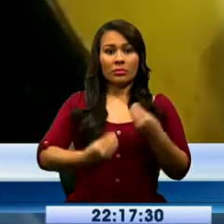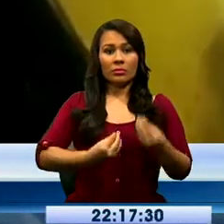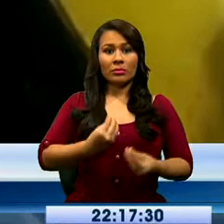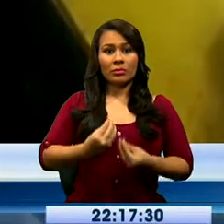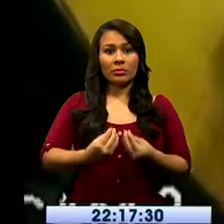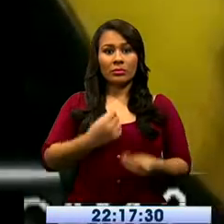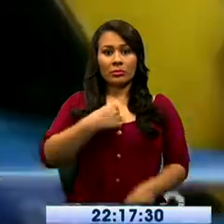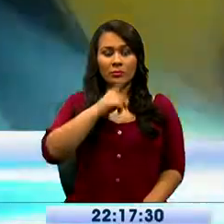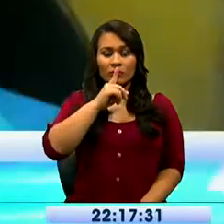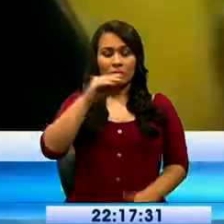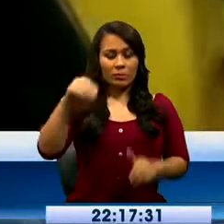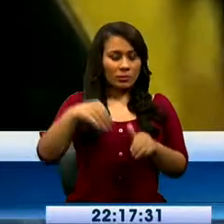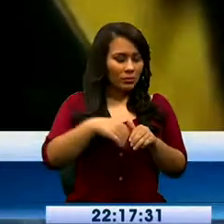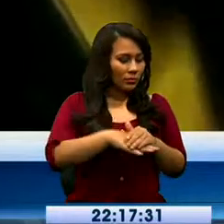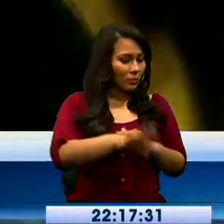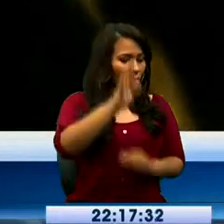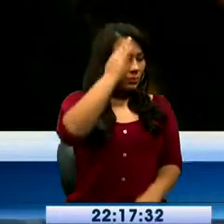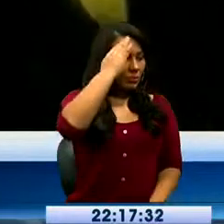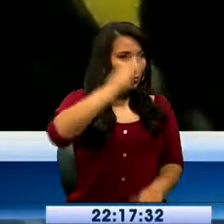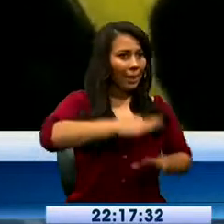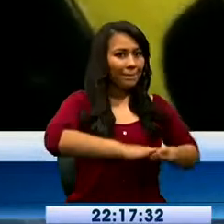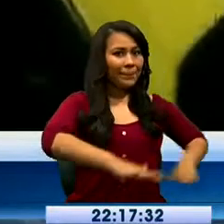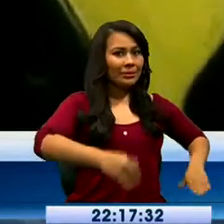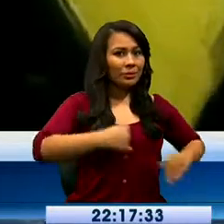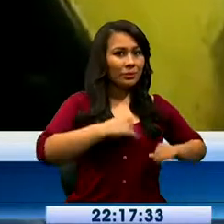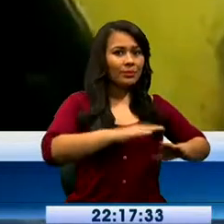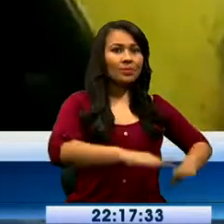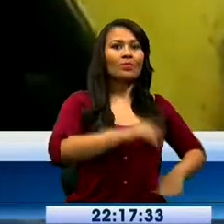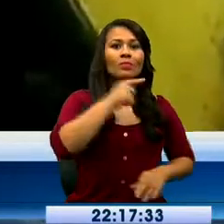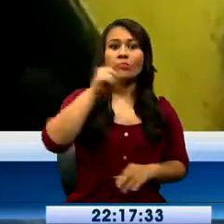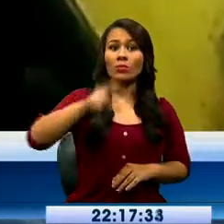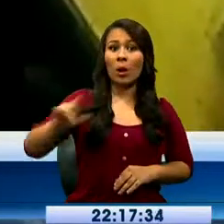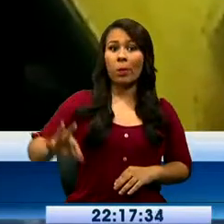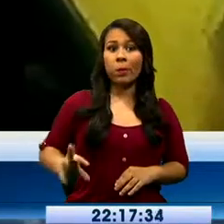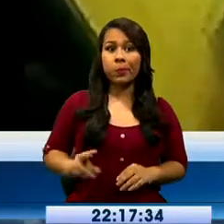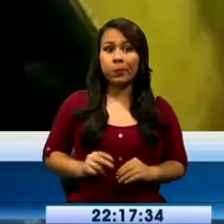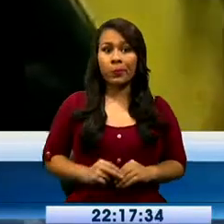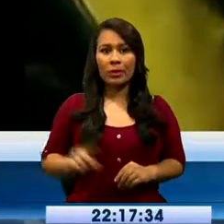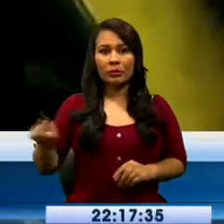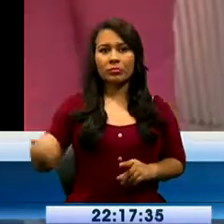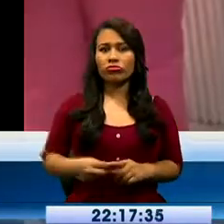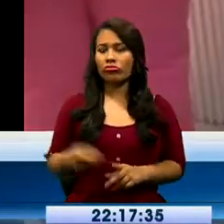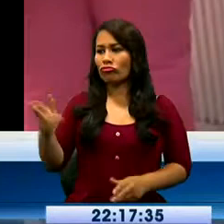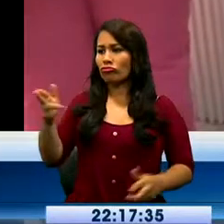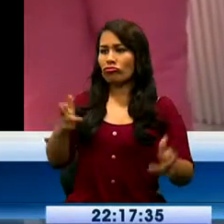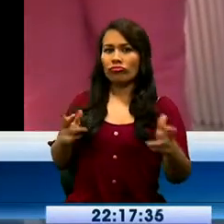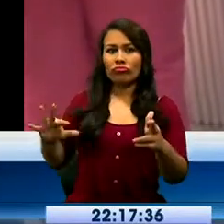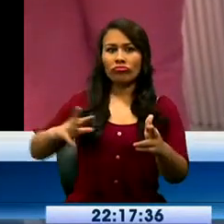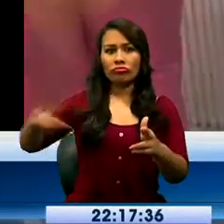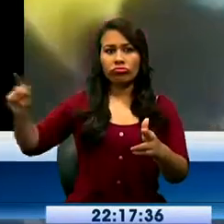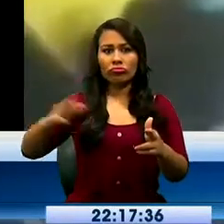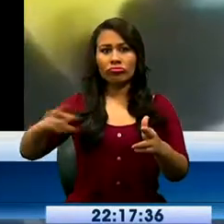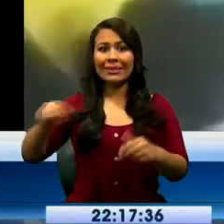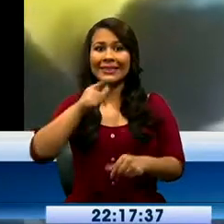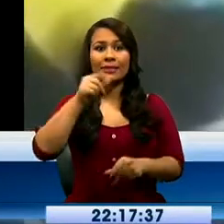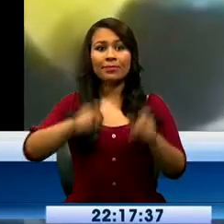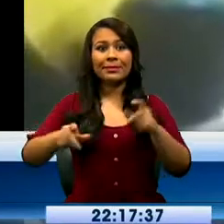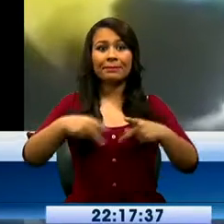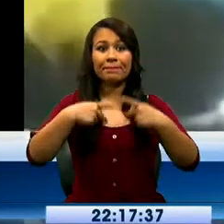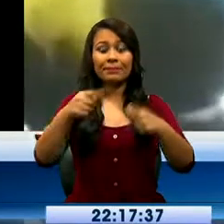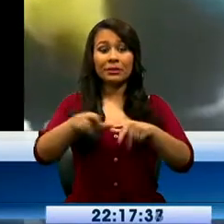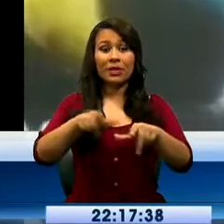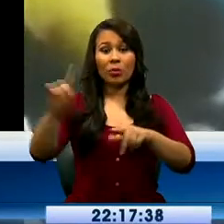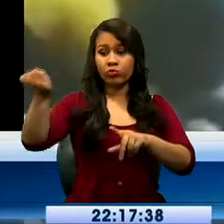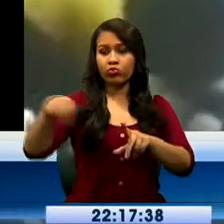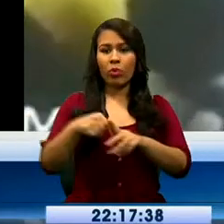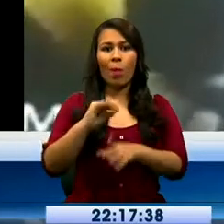fue meterme para adentro y agazaparme en el piso. Los antisociales con armas de fuego en mano amedrentaron a quienes laboraban en el local para sustraerse más